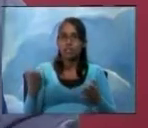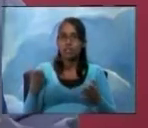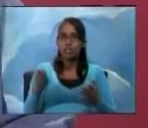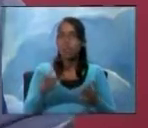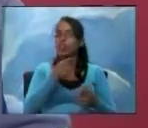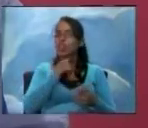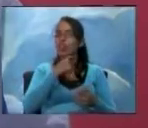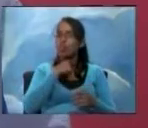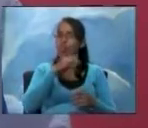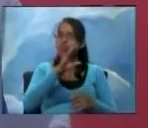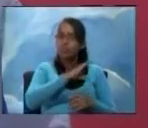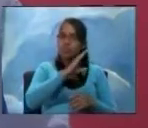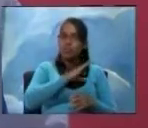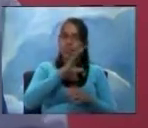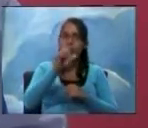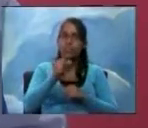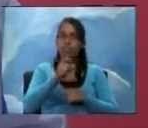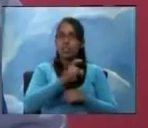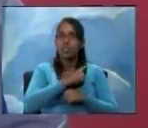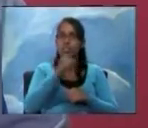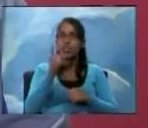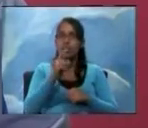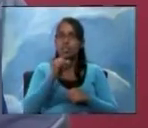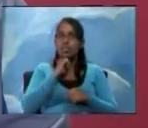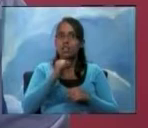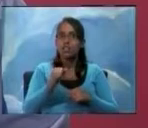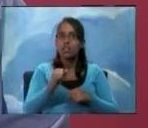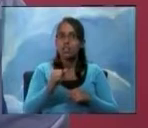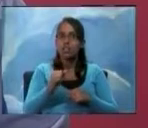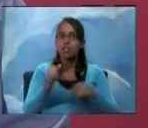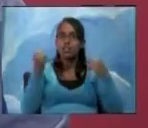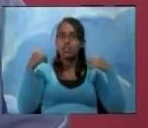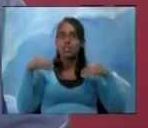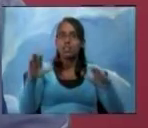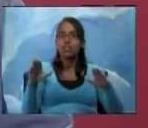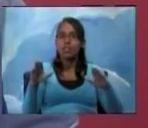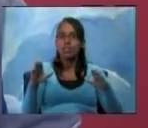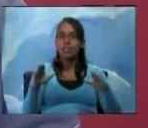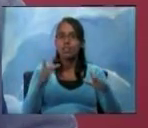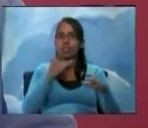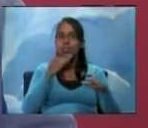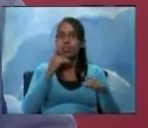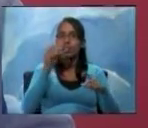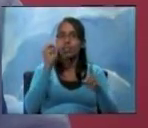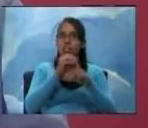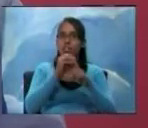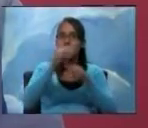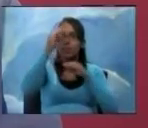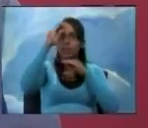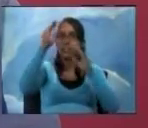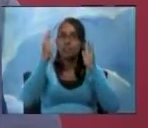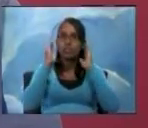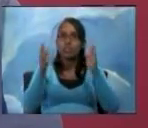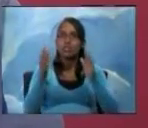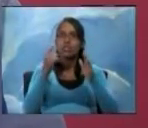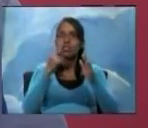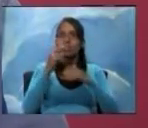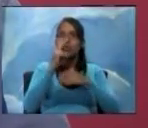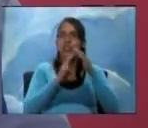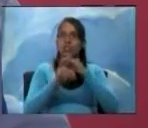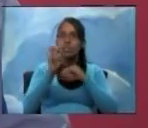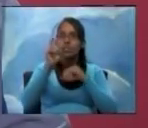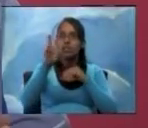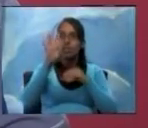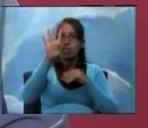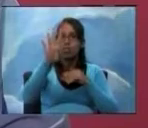les gusta agarrarse, pues, lo que no es de ellos. Sin embargo, hay un texto que me llama la atención, que ya se explicó, que es el verso 24, que dice: